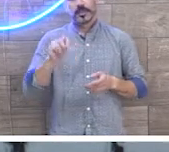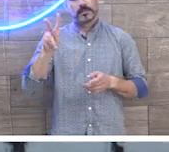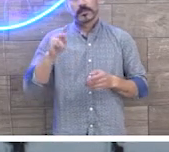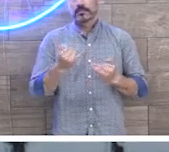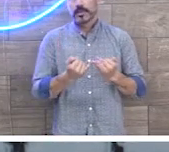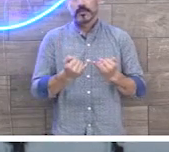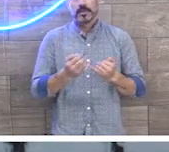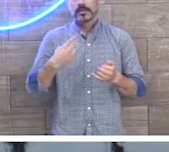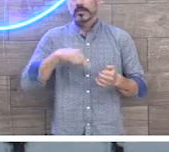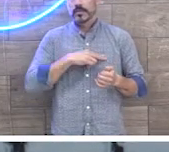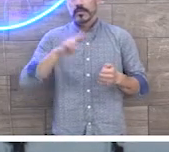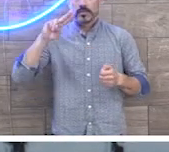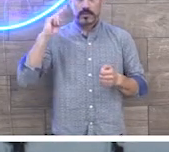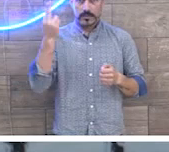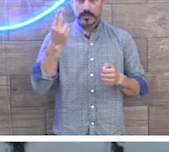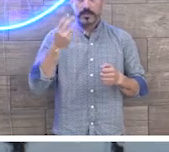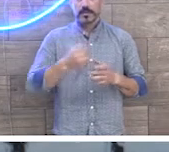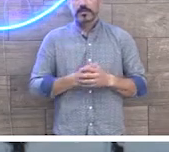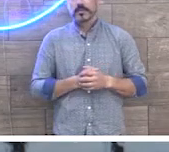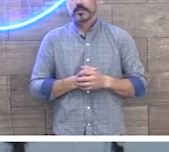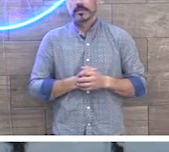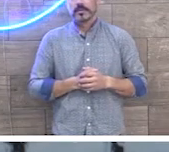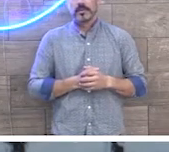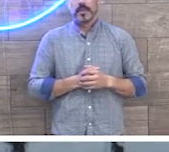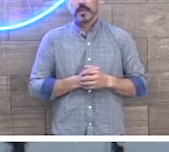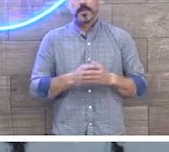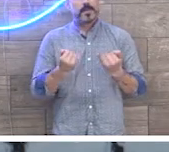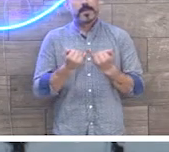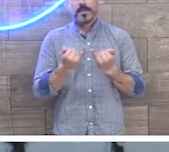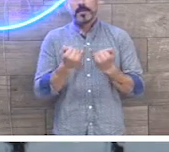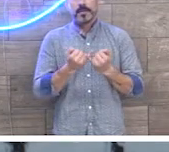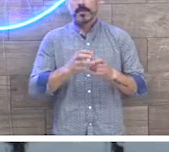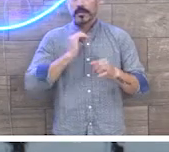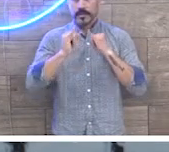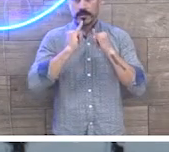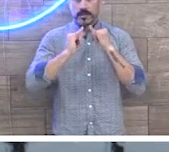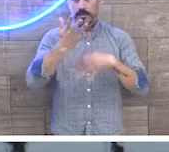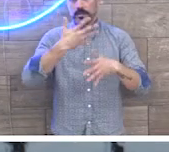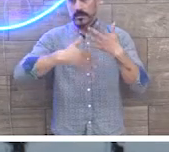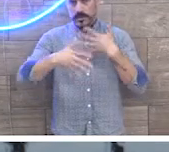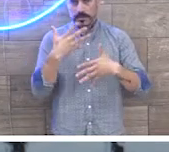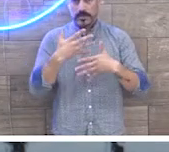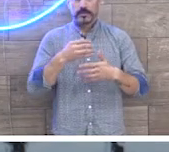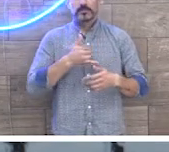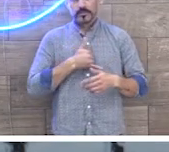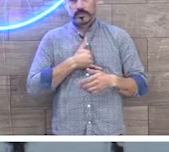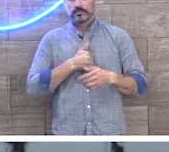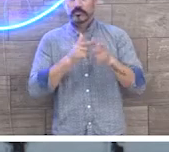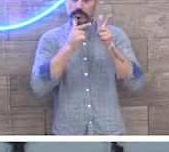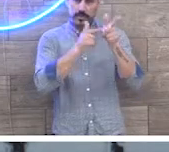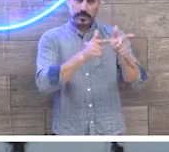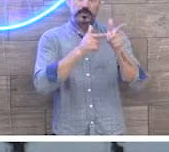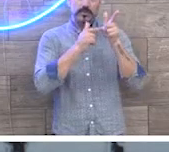televisión de nuestra universidad, de mi alma mater, y a también nuestro intérprete de señas que va a estar colaborando